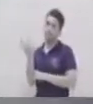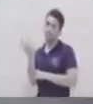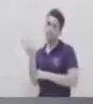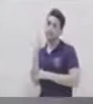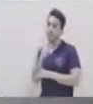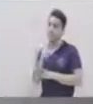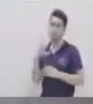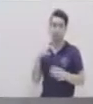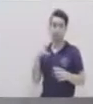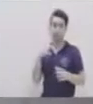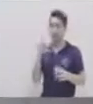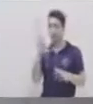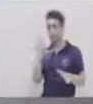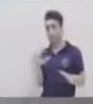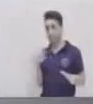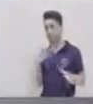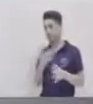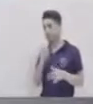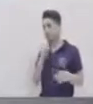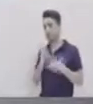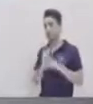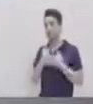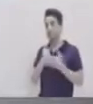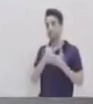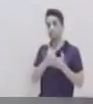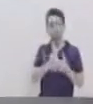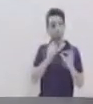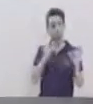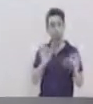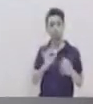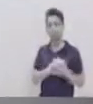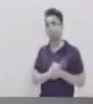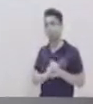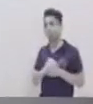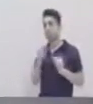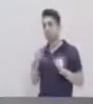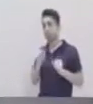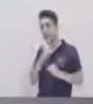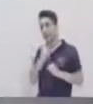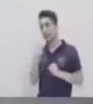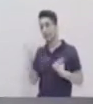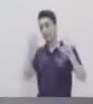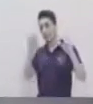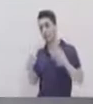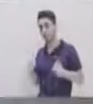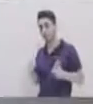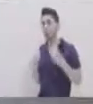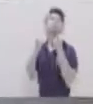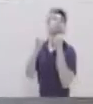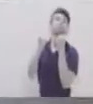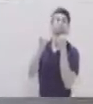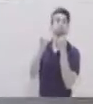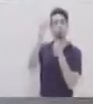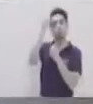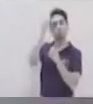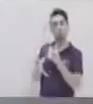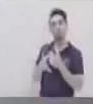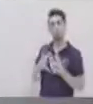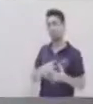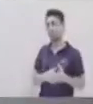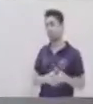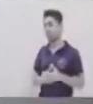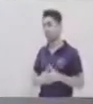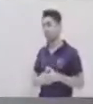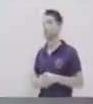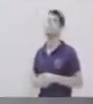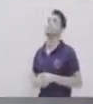tiene precio tener paz, y el trabajo colaborativo lo da porque permite a cada miembro fortalecer sus habilidades y sus